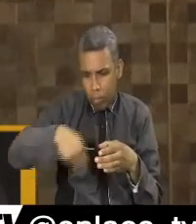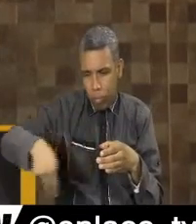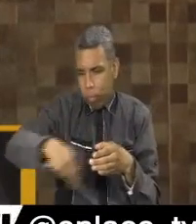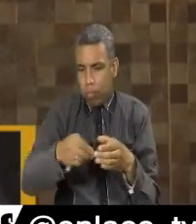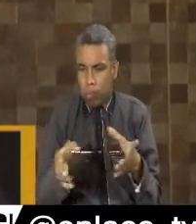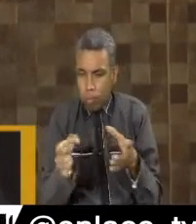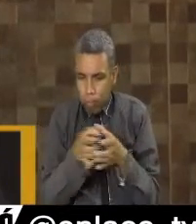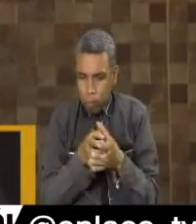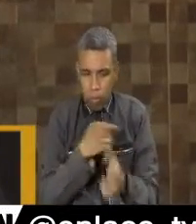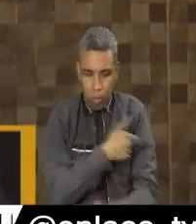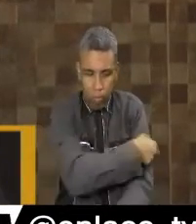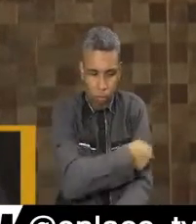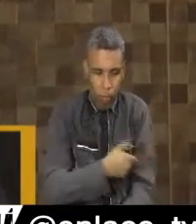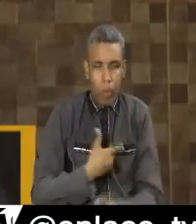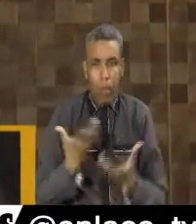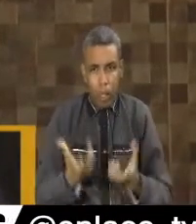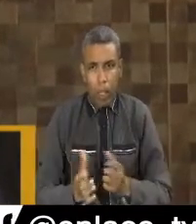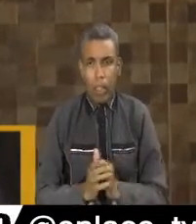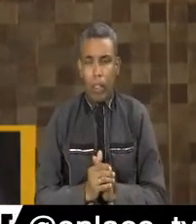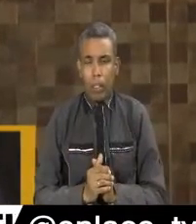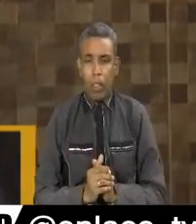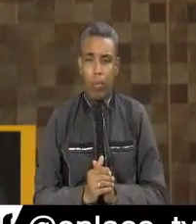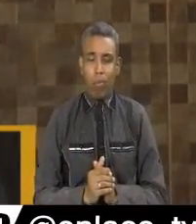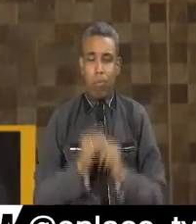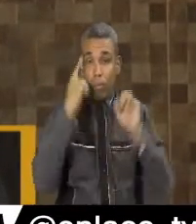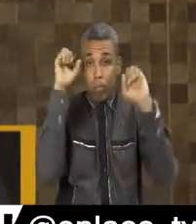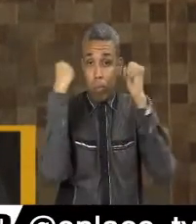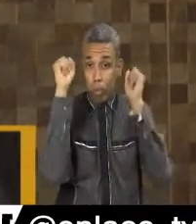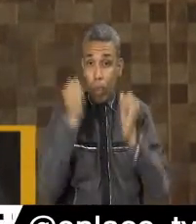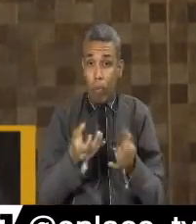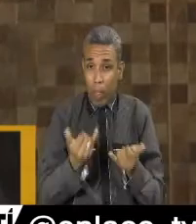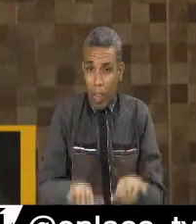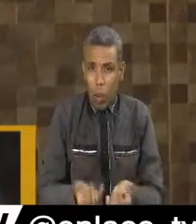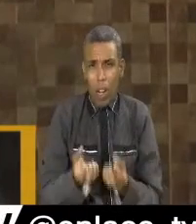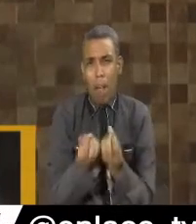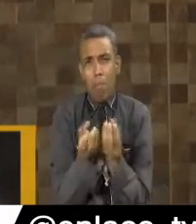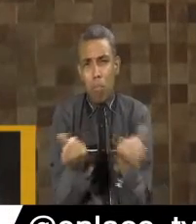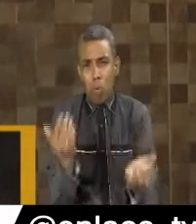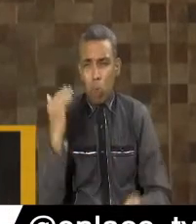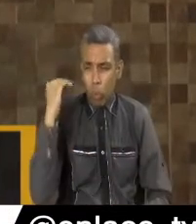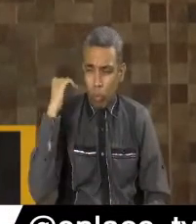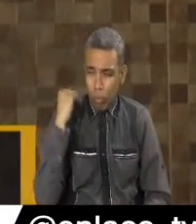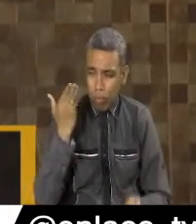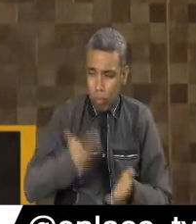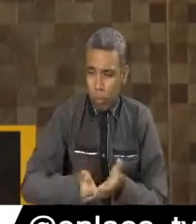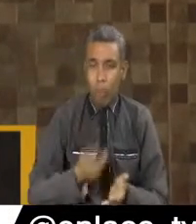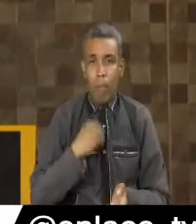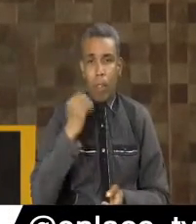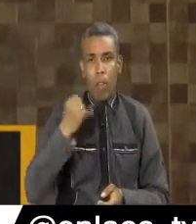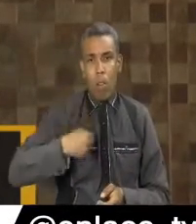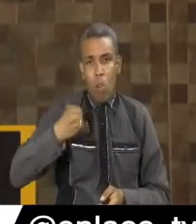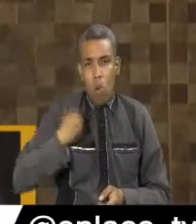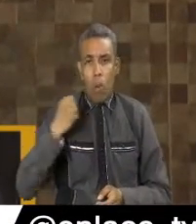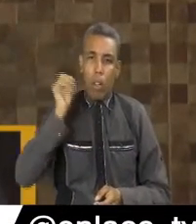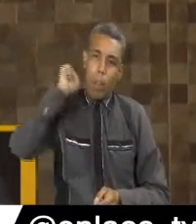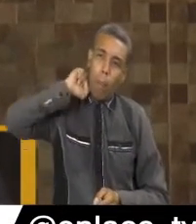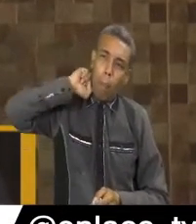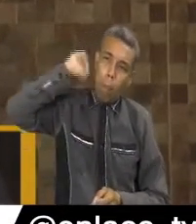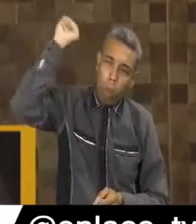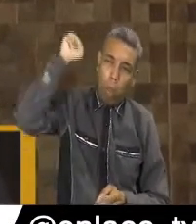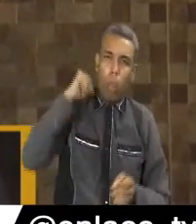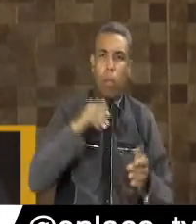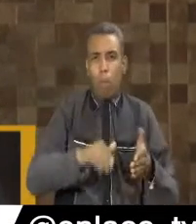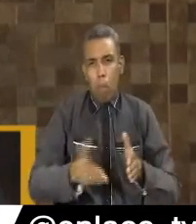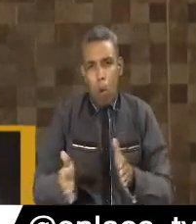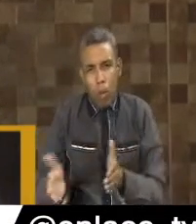Este flagelo que en estos momentos está azotando nuestro puerto petrolero no puede seguir de parte de los ciudadanos y de alguna u